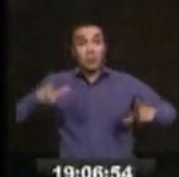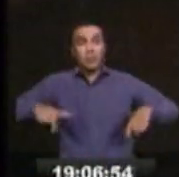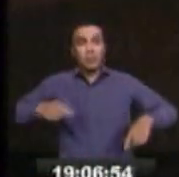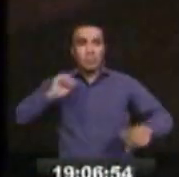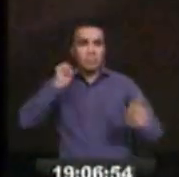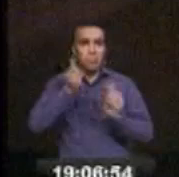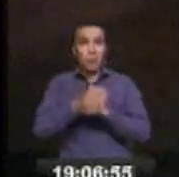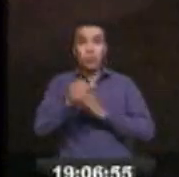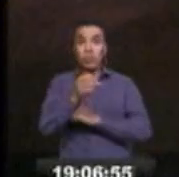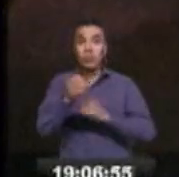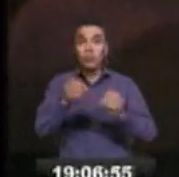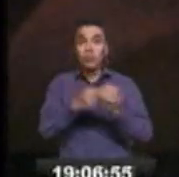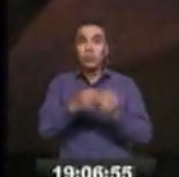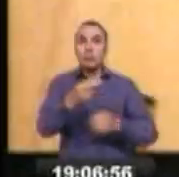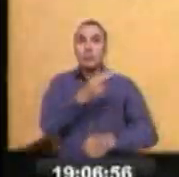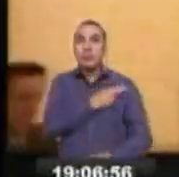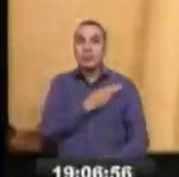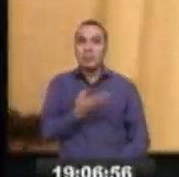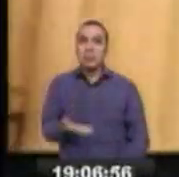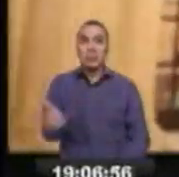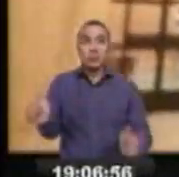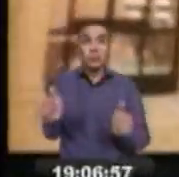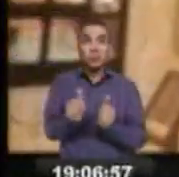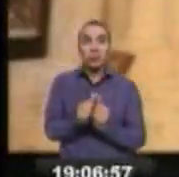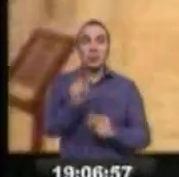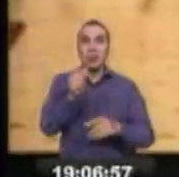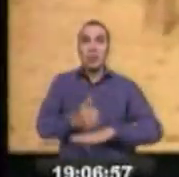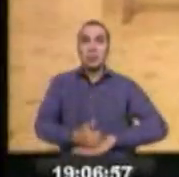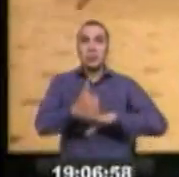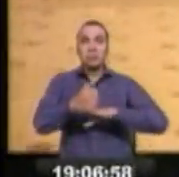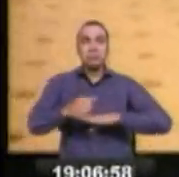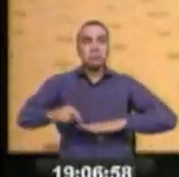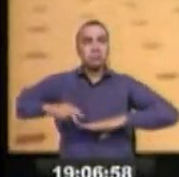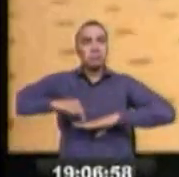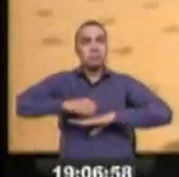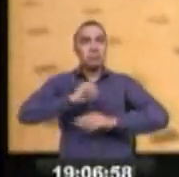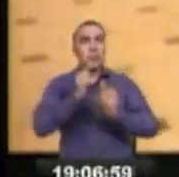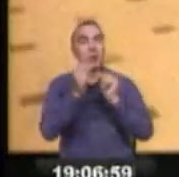recorrió las instalaciones de Harvard junto a sus autoridades. Cristian Hidalgo, TC Televisión.